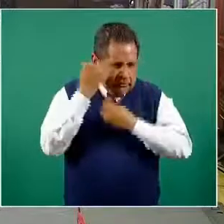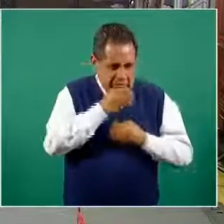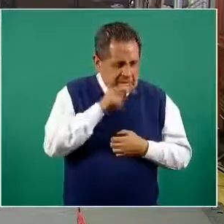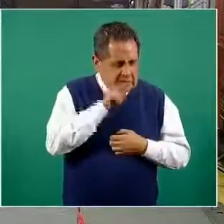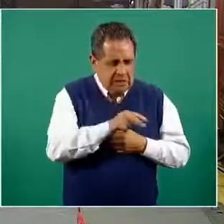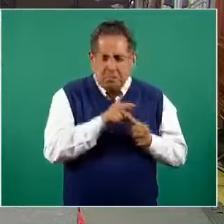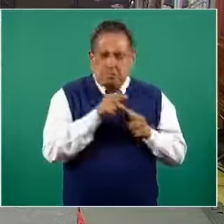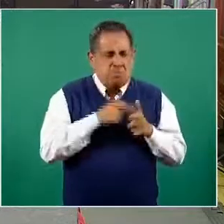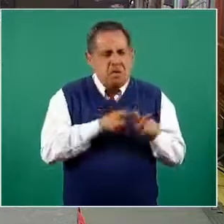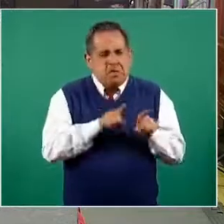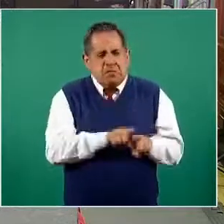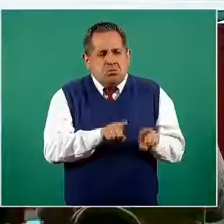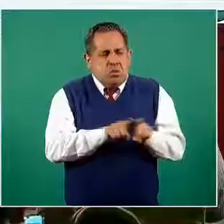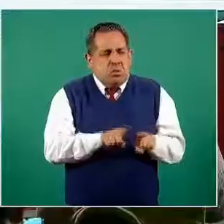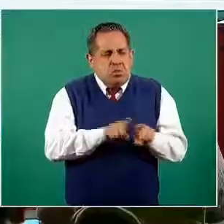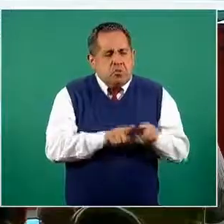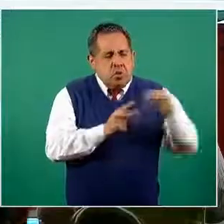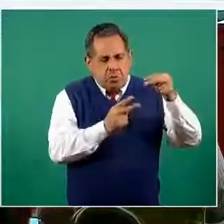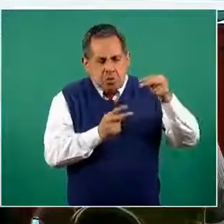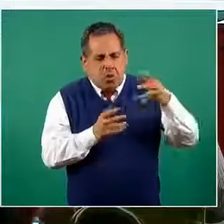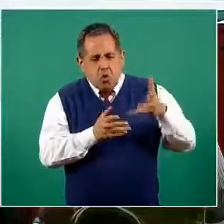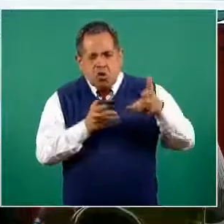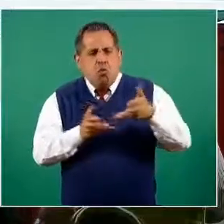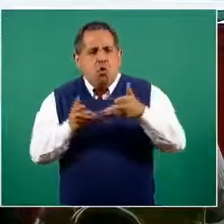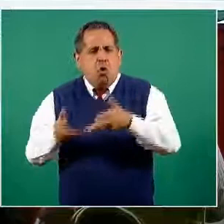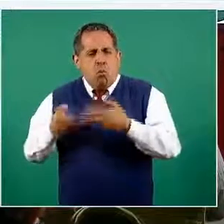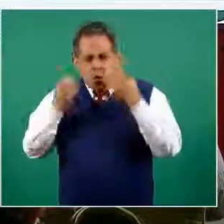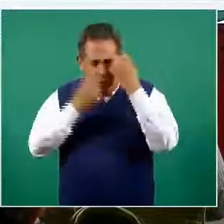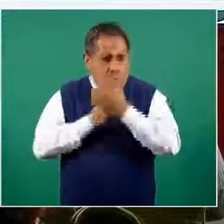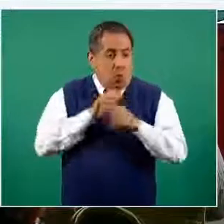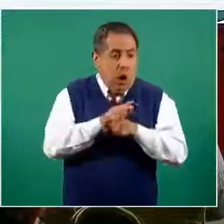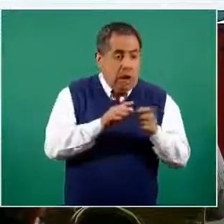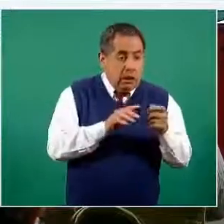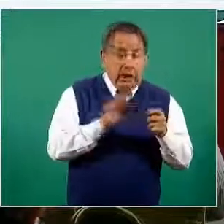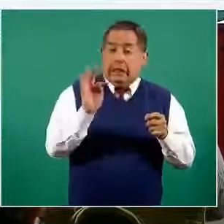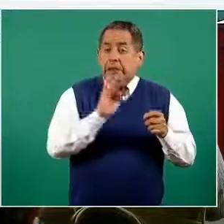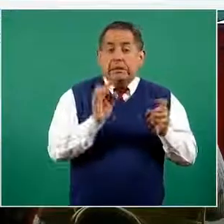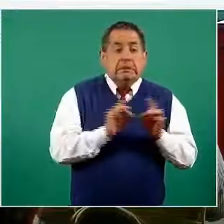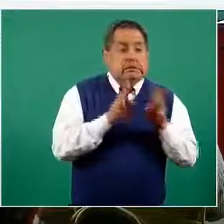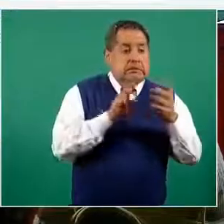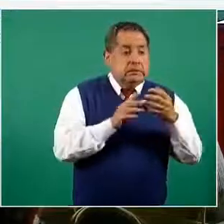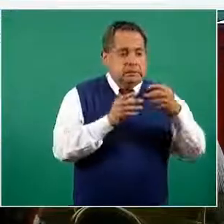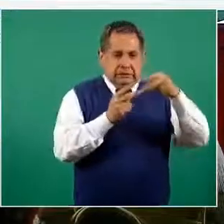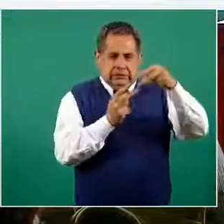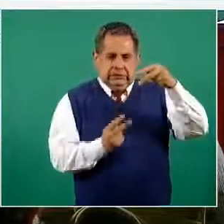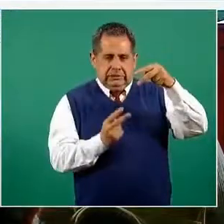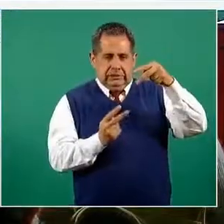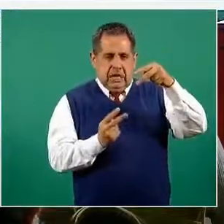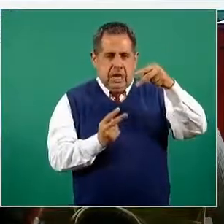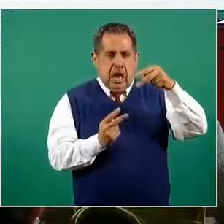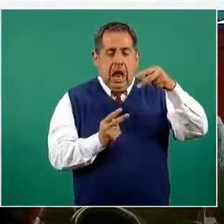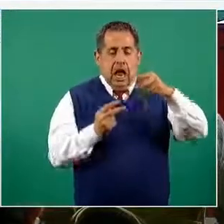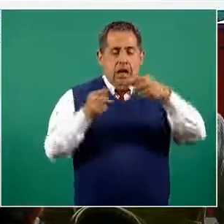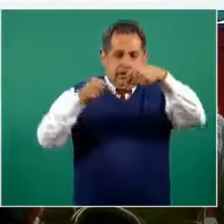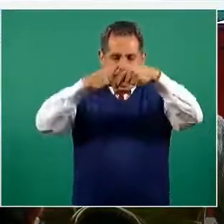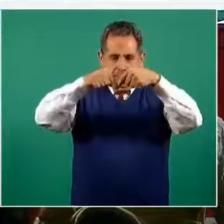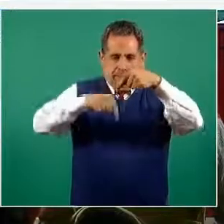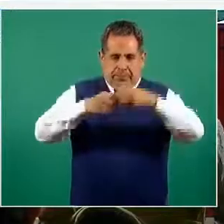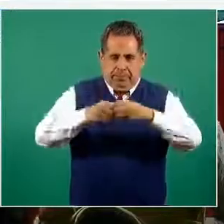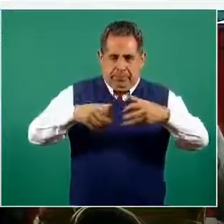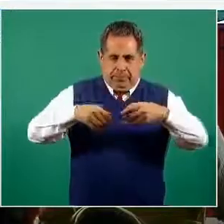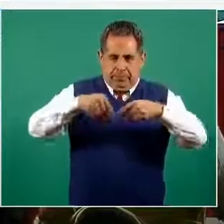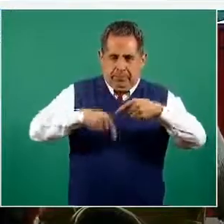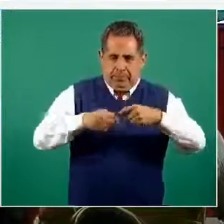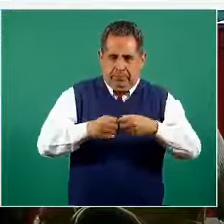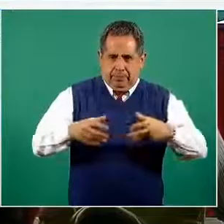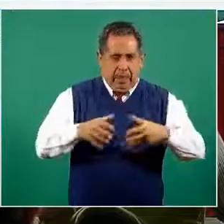pasando, qué clados estamos encontrando, qué variedades podemos tener de linajes, etcétera, etcétera. Y por eso empezamos a